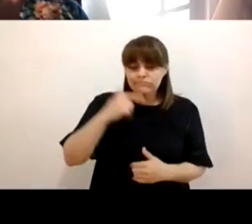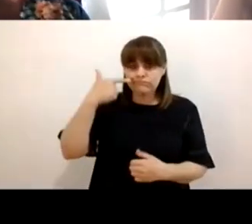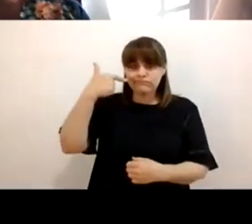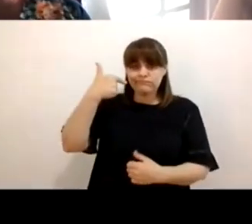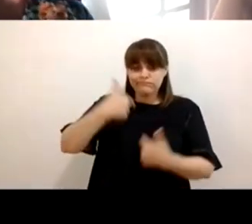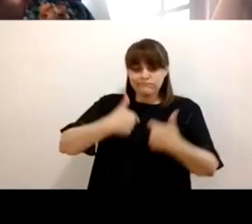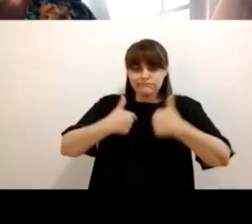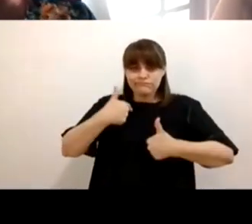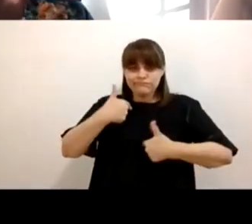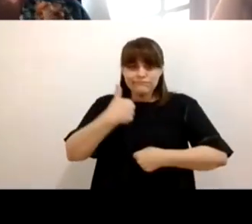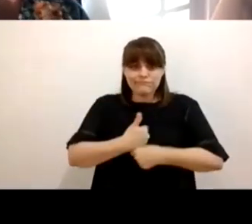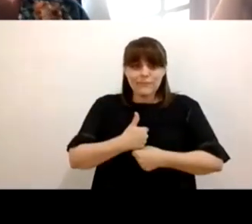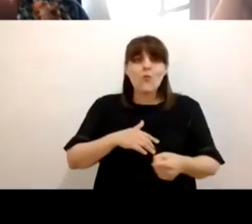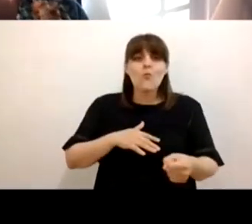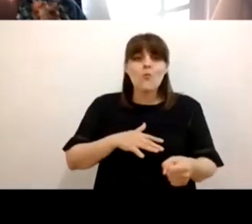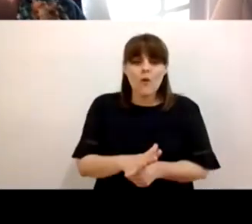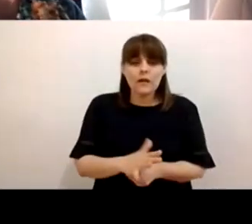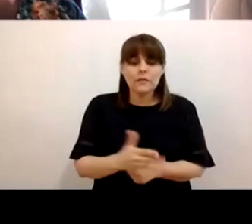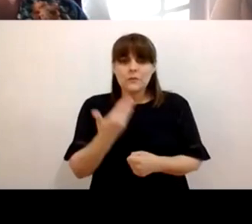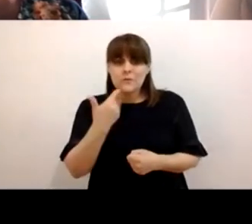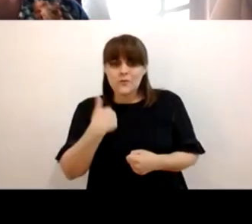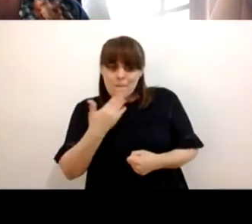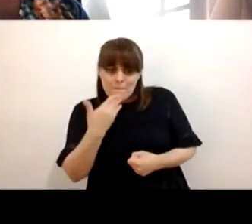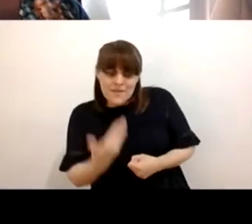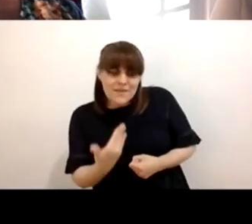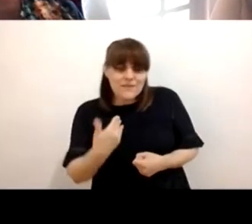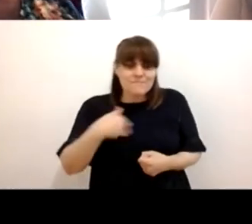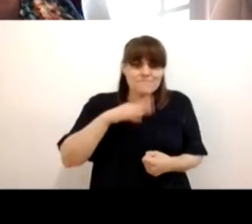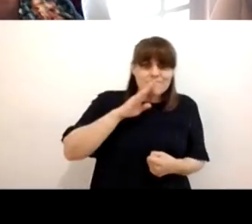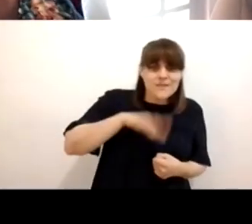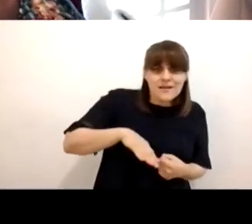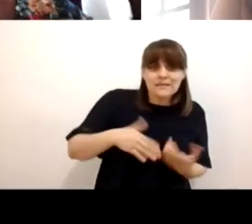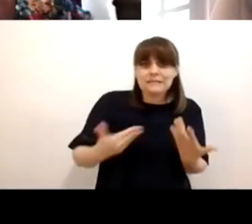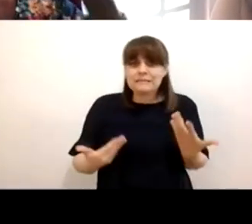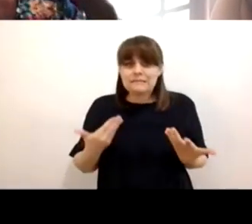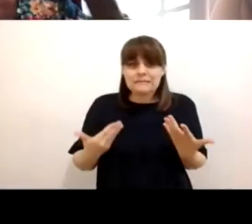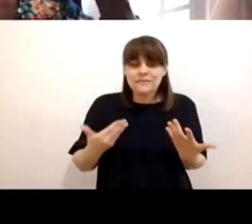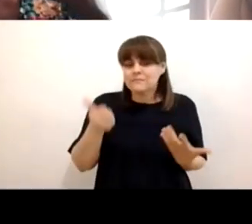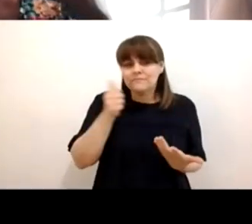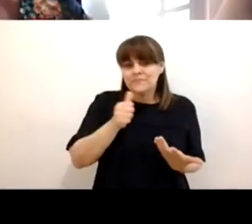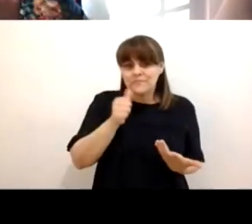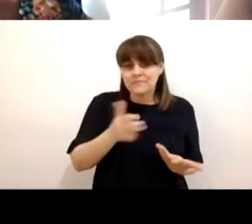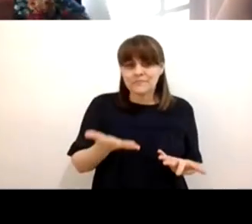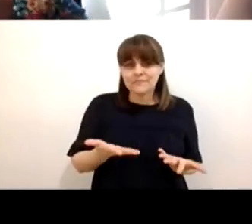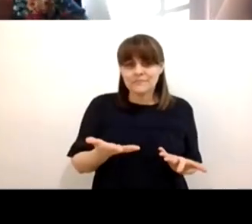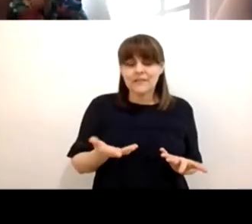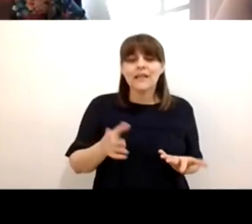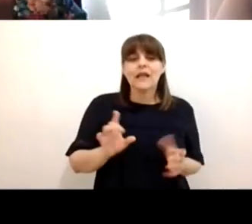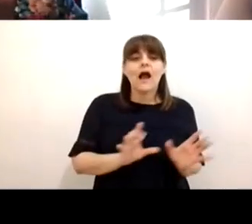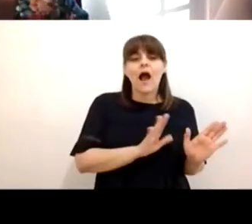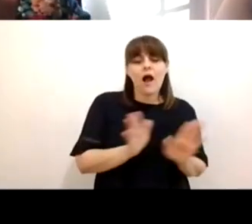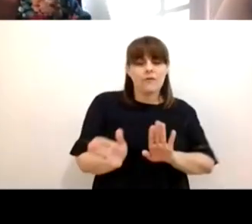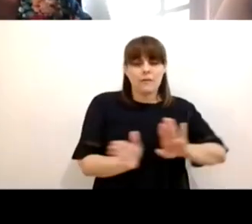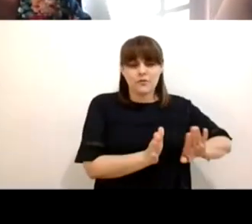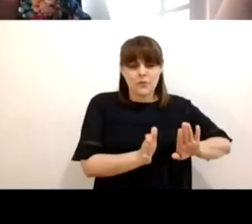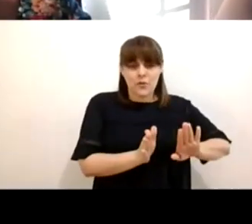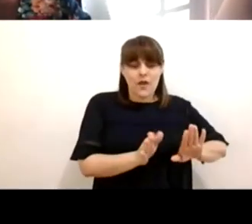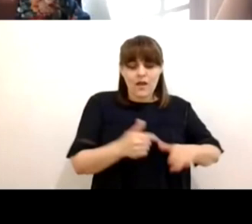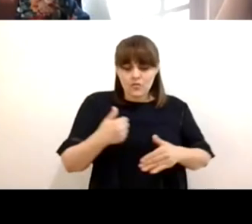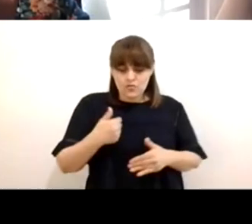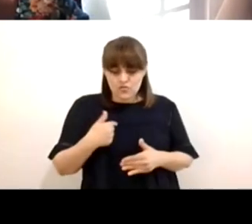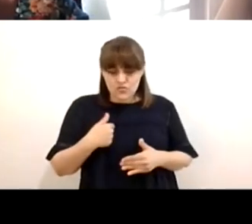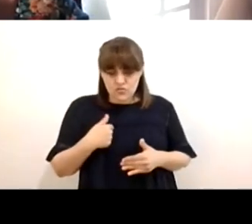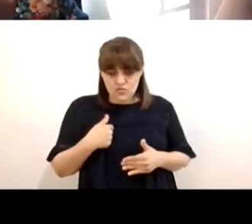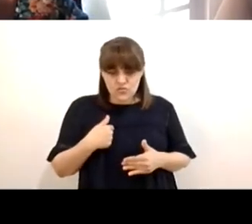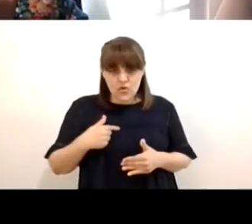de estar haciéndolo bien de no estar haciéndolo bien y entonces ahí me pongo un poco la otra cachucha de qué tendría que hacer por ejemplo el